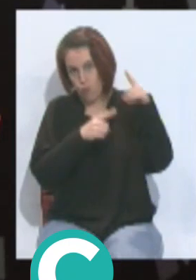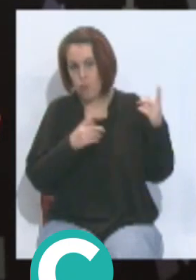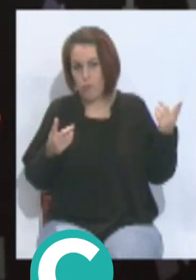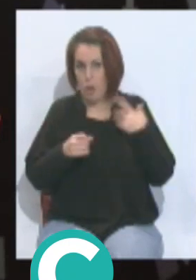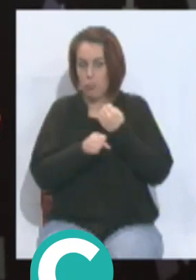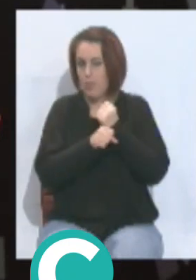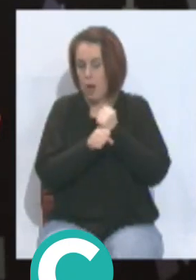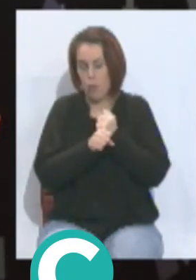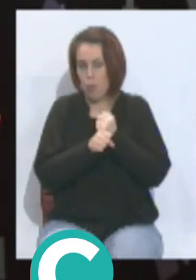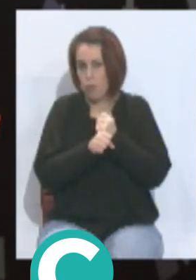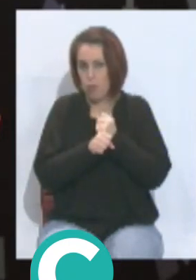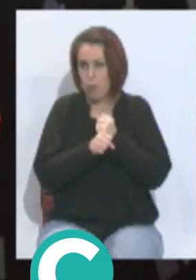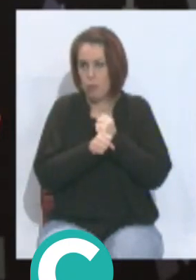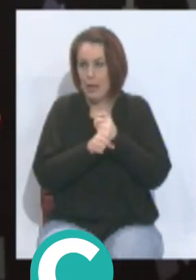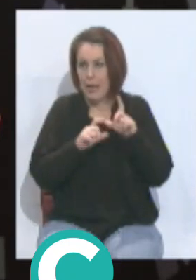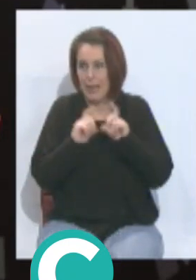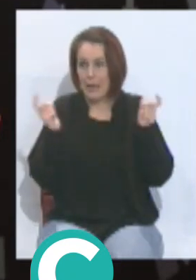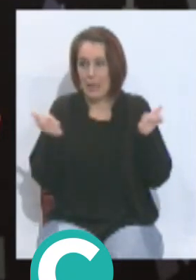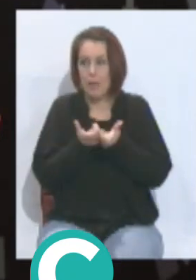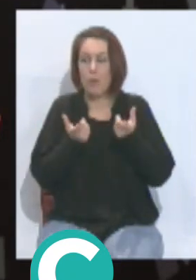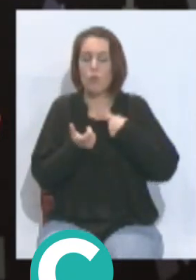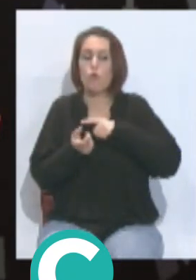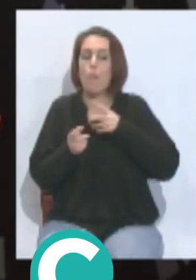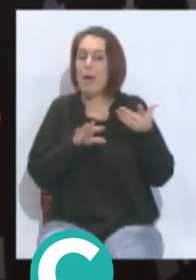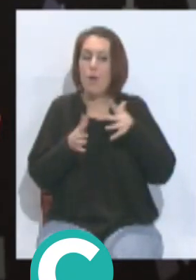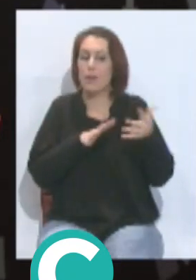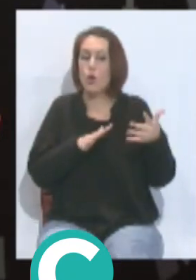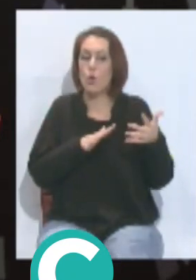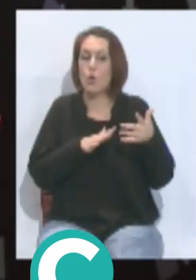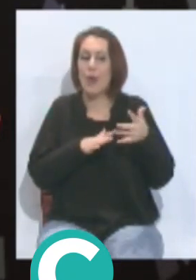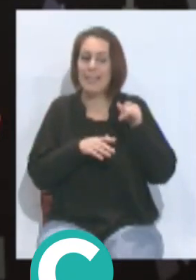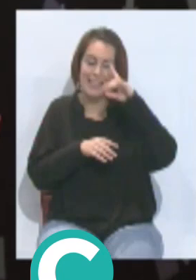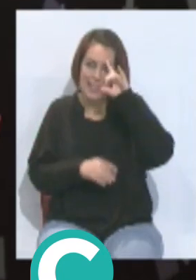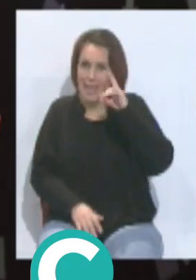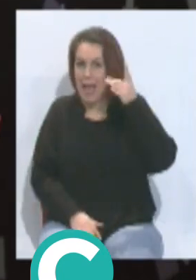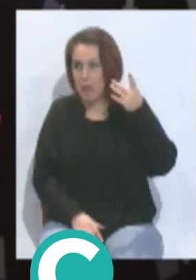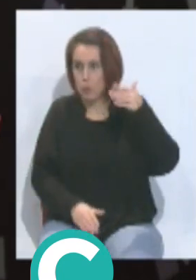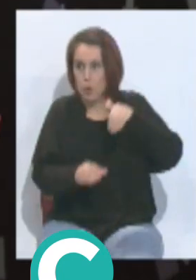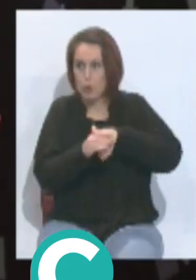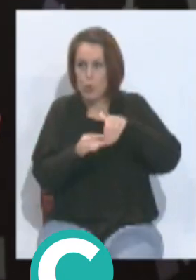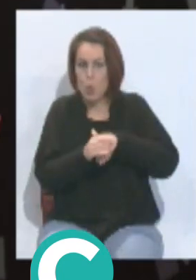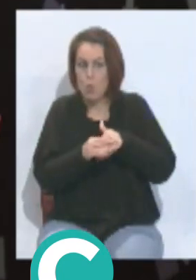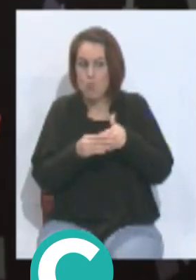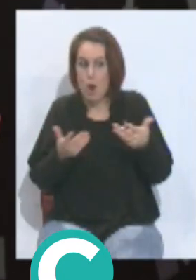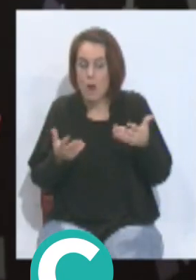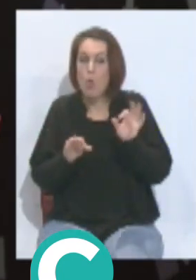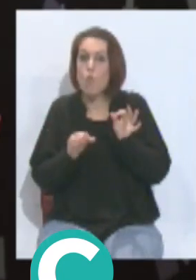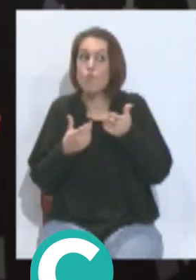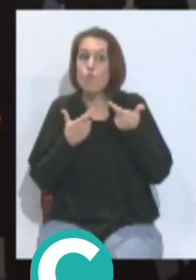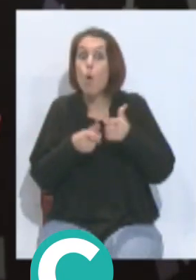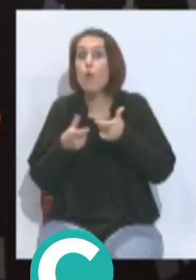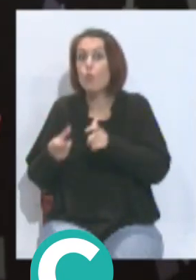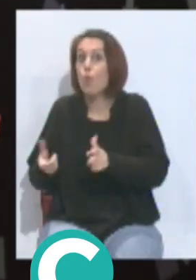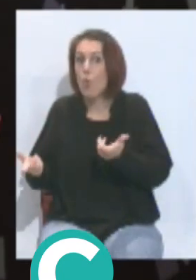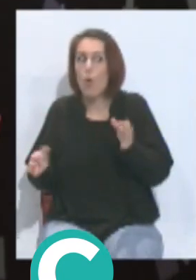ha sido un trabajo en equipo, ¿no? Teníamos más o menos una idea de qué contenido hacía o qué módulo,